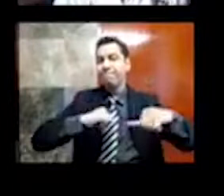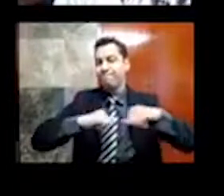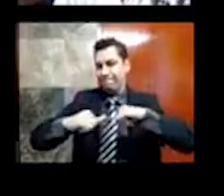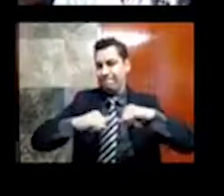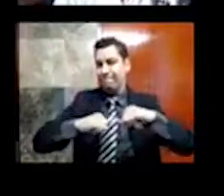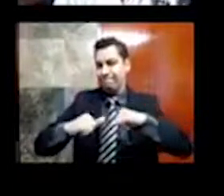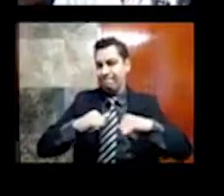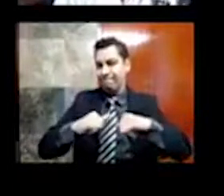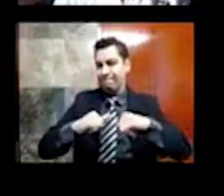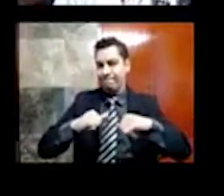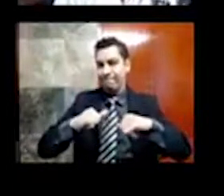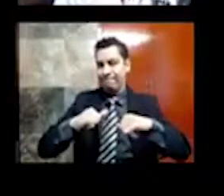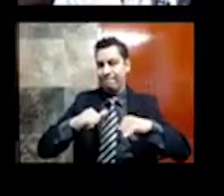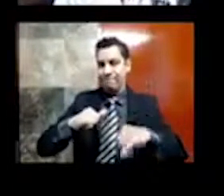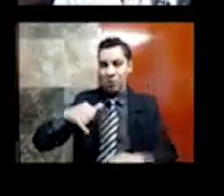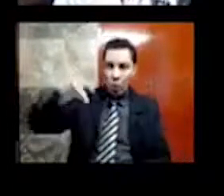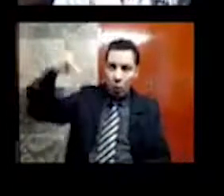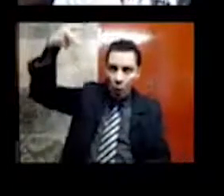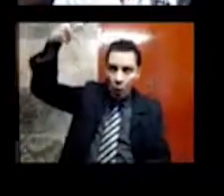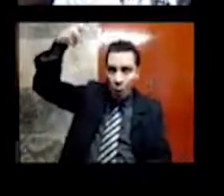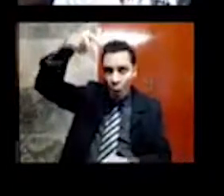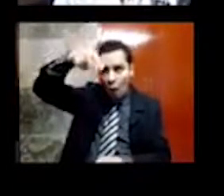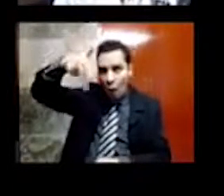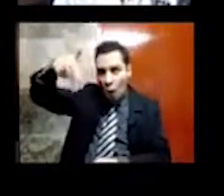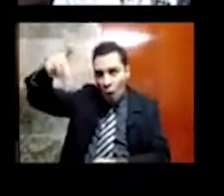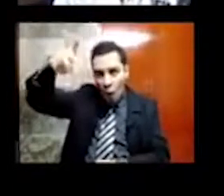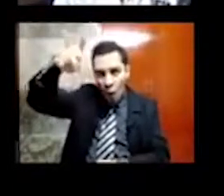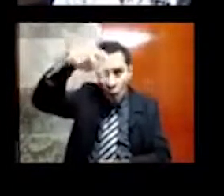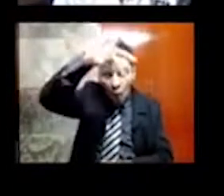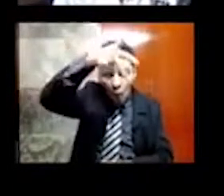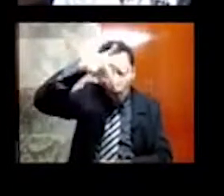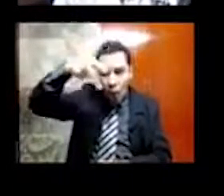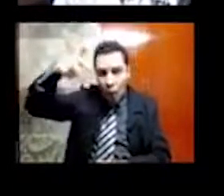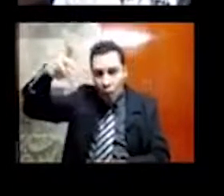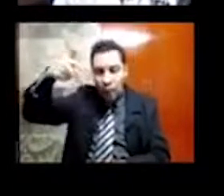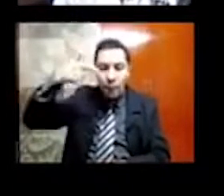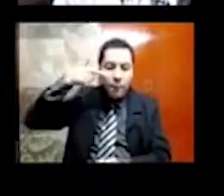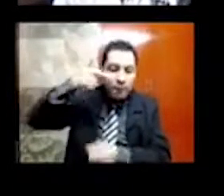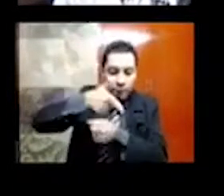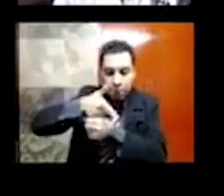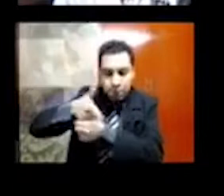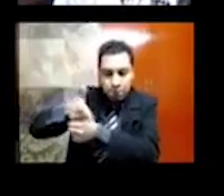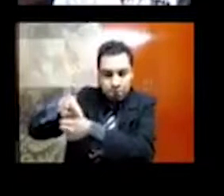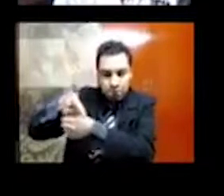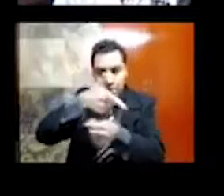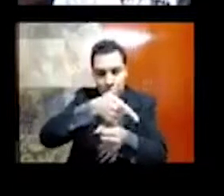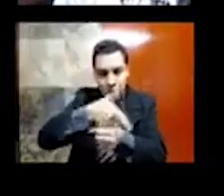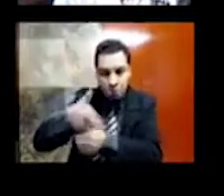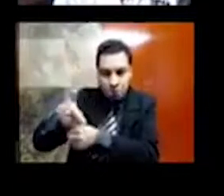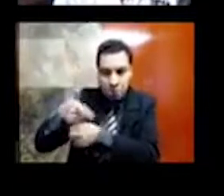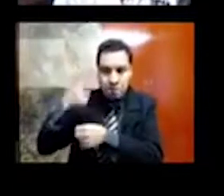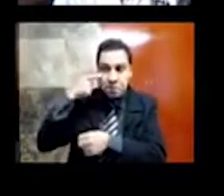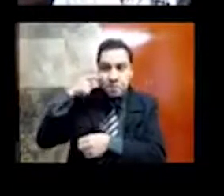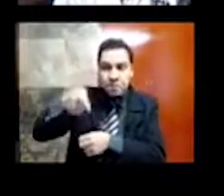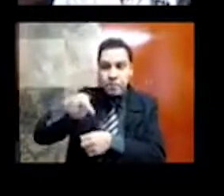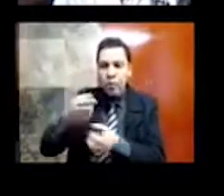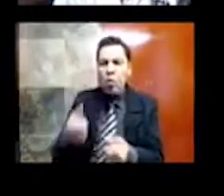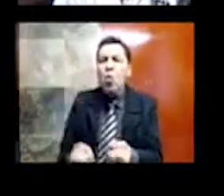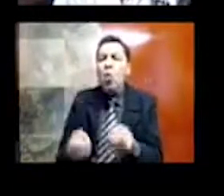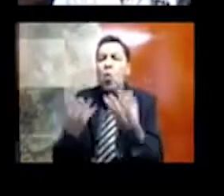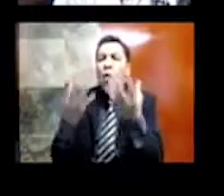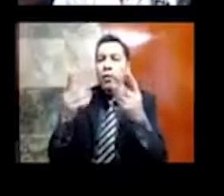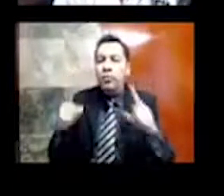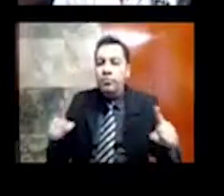vista aérea de la ciudad de Cholula actual. Ahora, la que sigue, fíjense cuántos templos